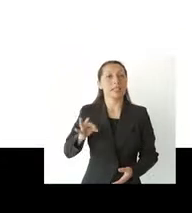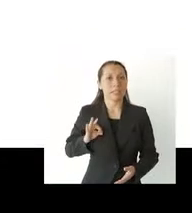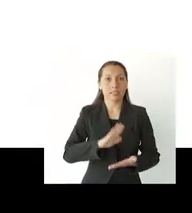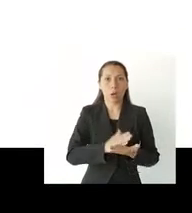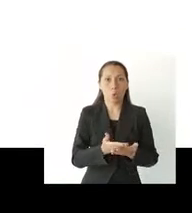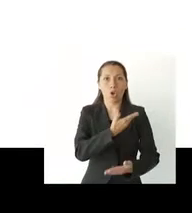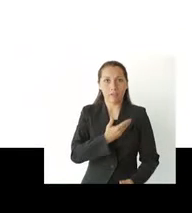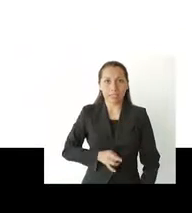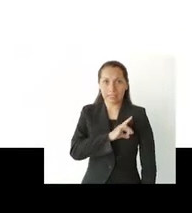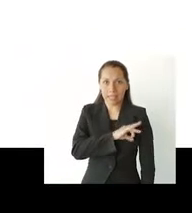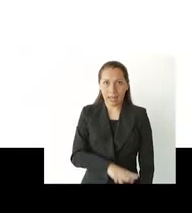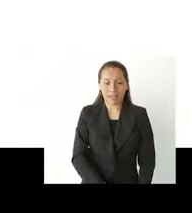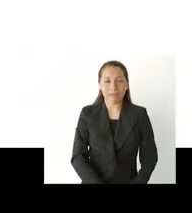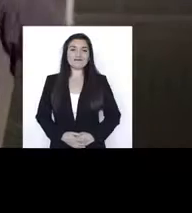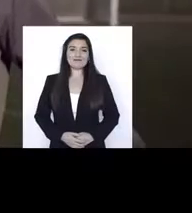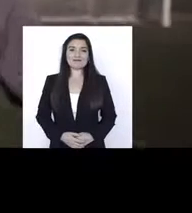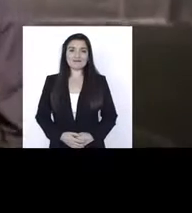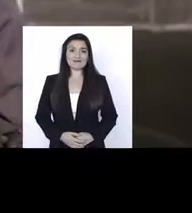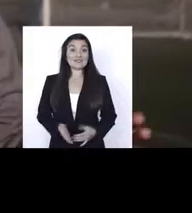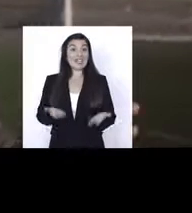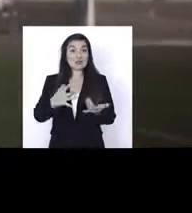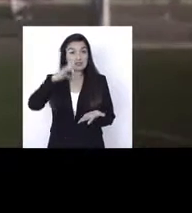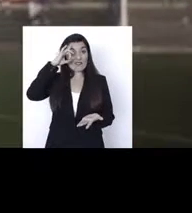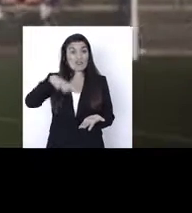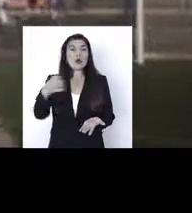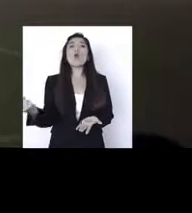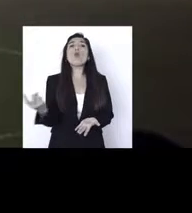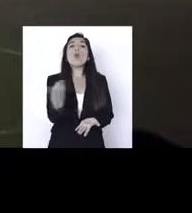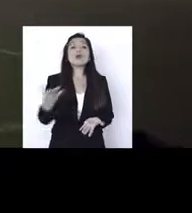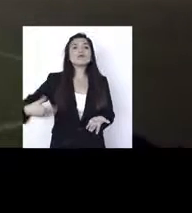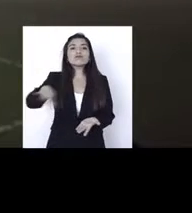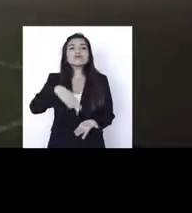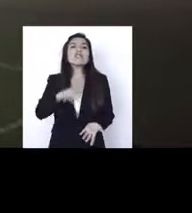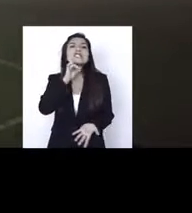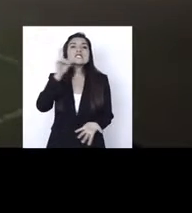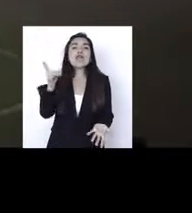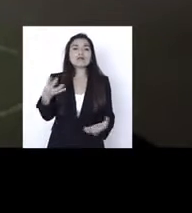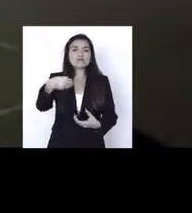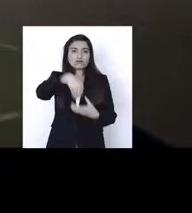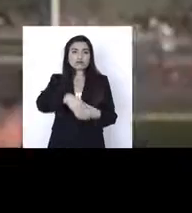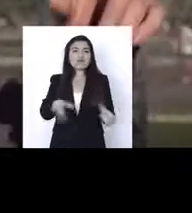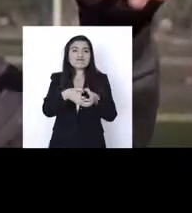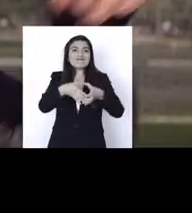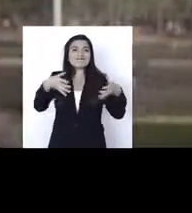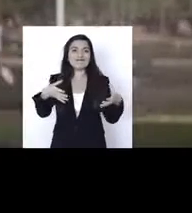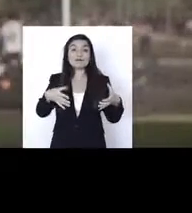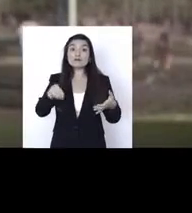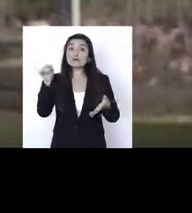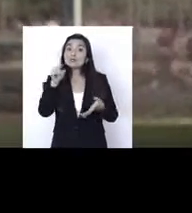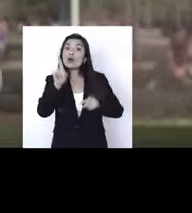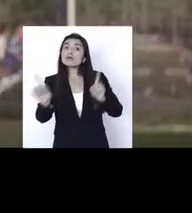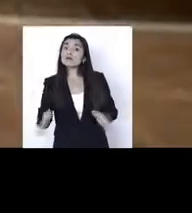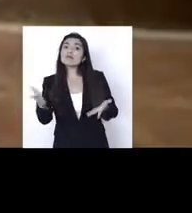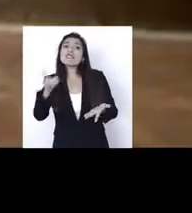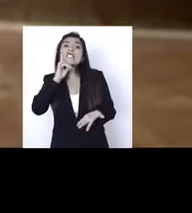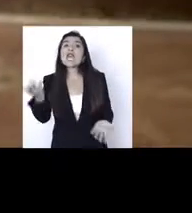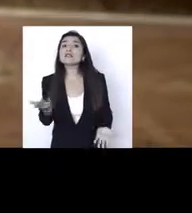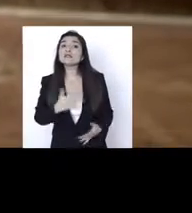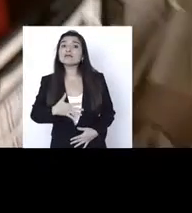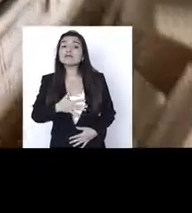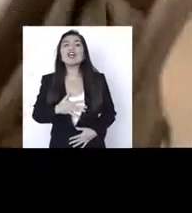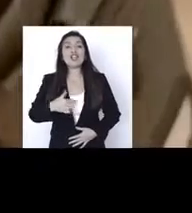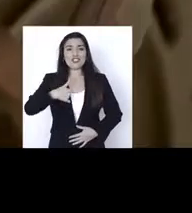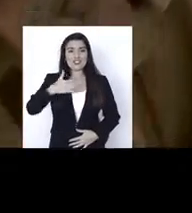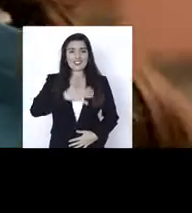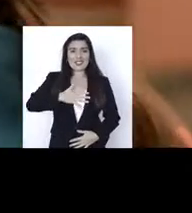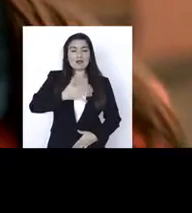minsal.cl. Ministerio de Salud, Gobierno de Chile. Necesitamos saber cuántos somos y quiénes van a ser parte de este gran equipo. Por este lado, ¿quiénes se animan? Yo